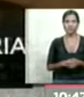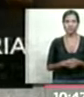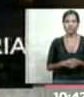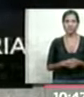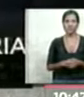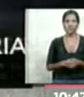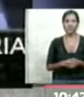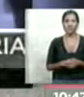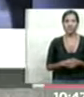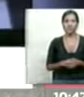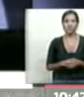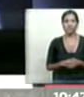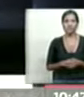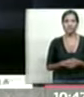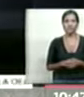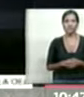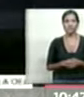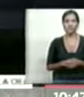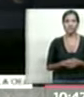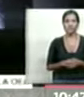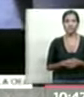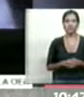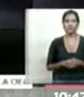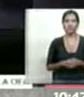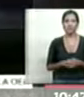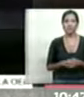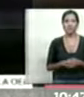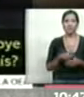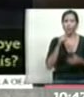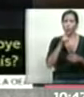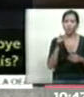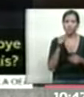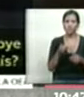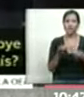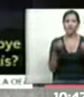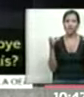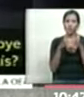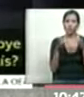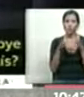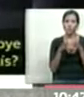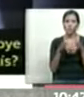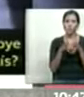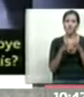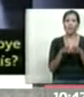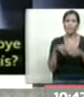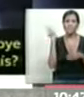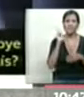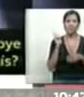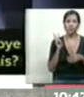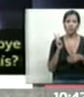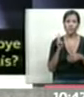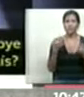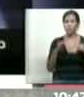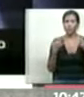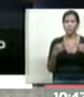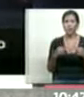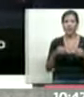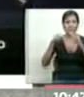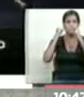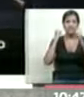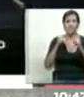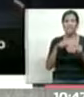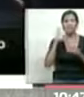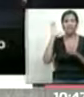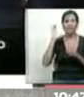Opciones para así, militares para Venezuela. ¿Sí? Todas las opciones están ahí. ¿Es normal para embajadores discutir eso sobre su país? Mire, si